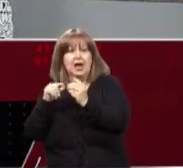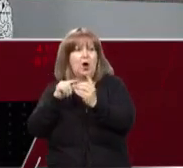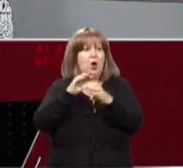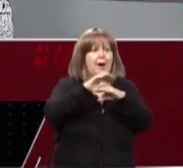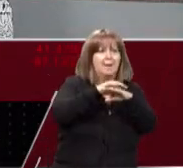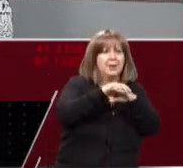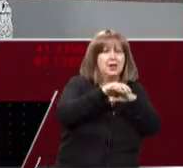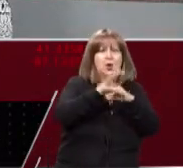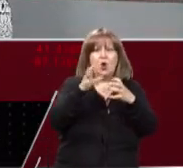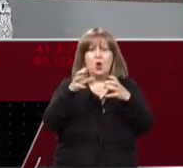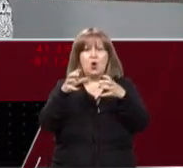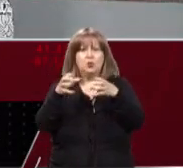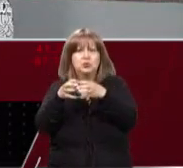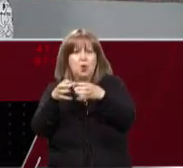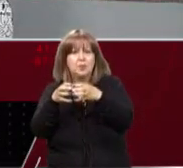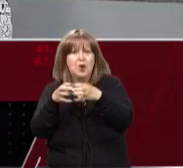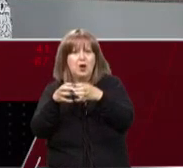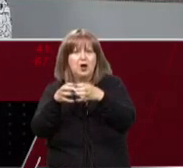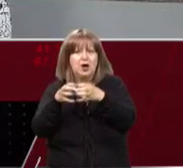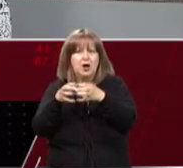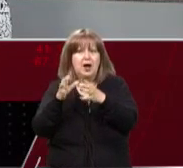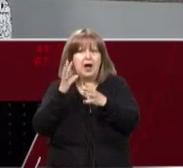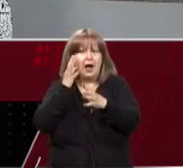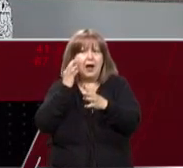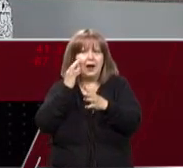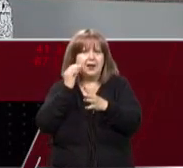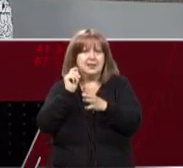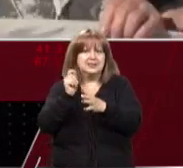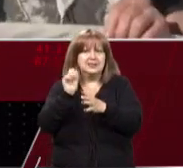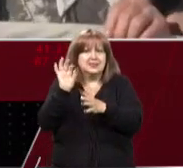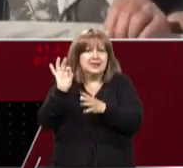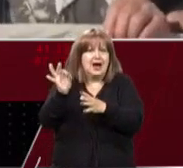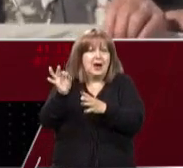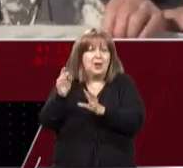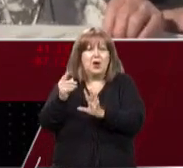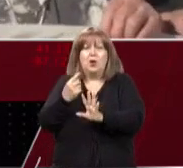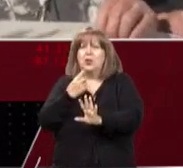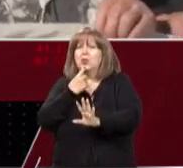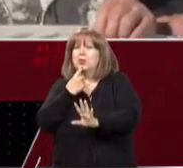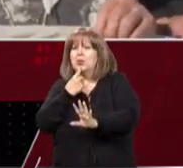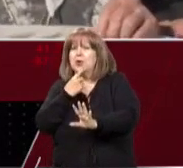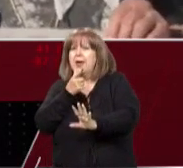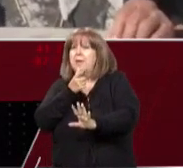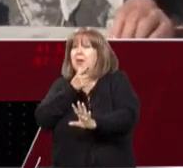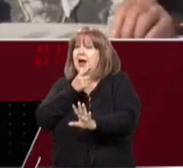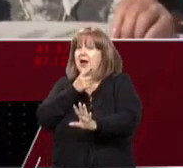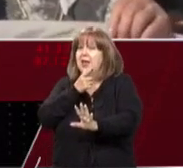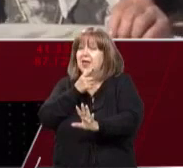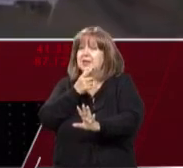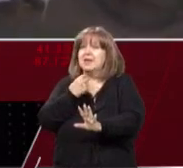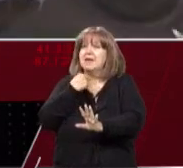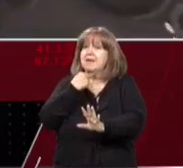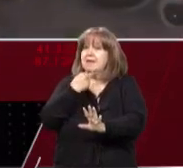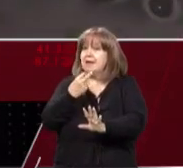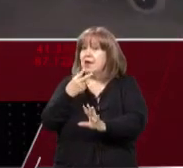contexto o del grupo familiar apropiador. Sí, Siempre hay claro. alguien que termina sospechando de la situación de apropiación